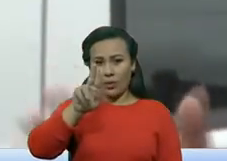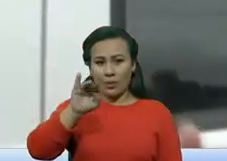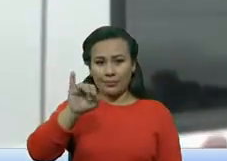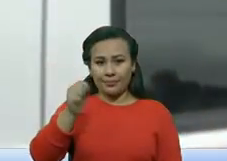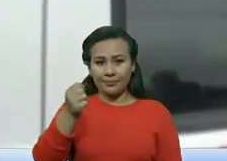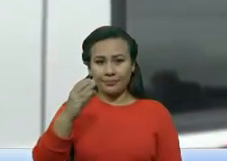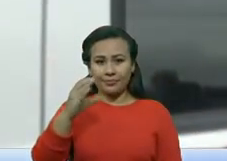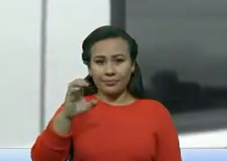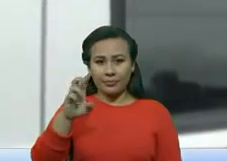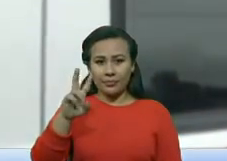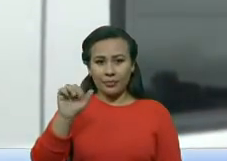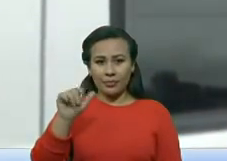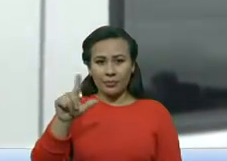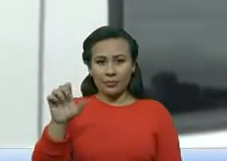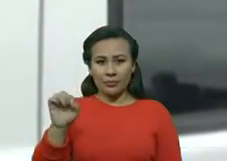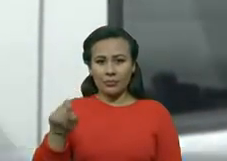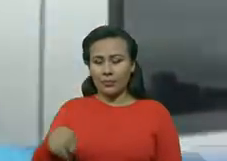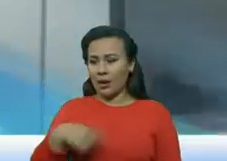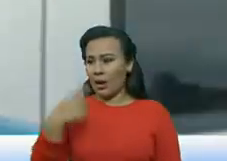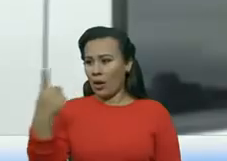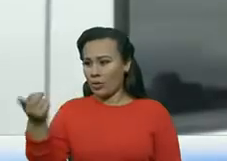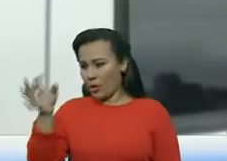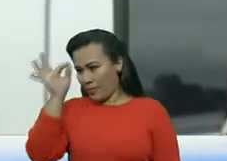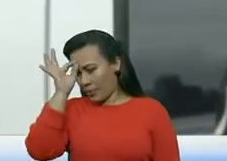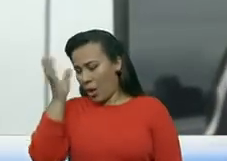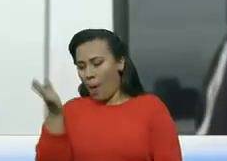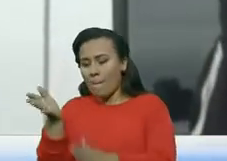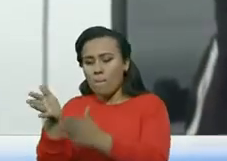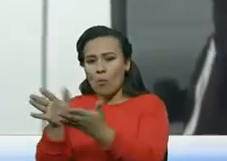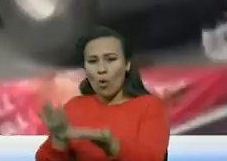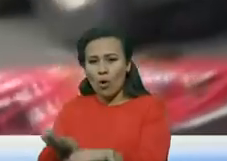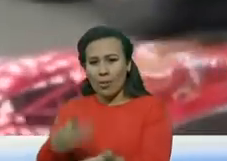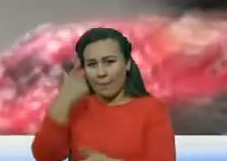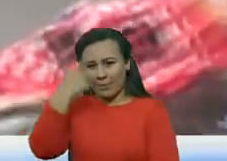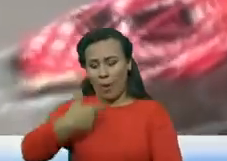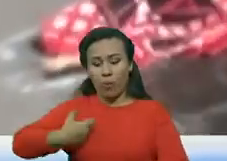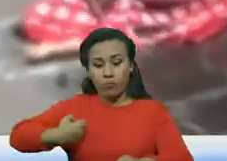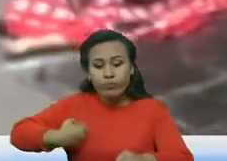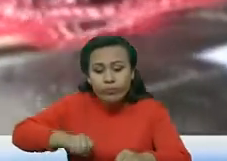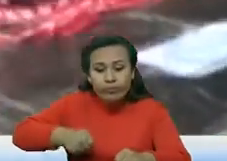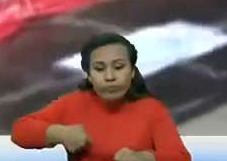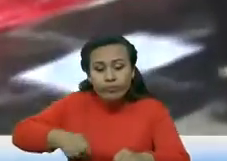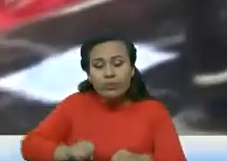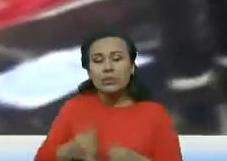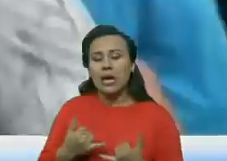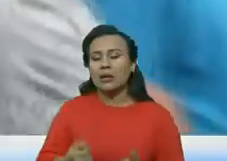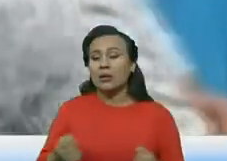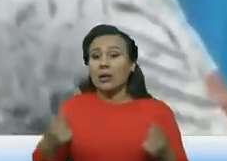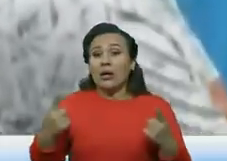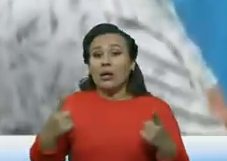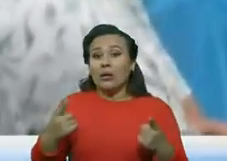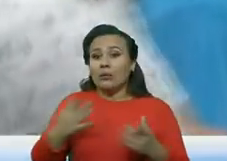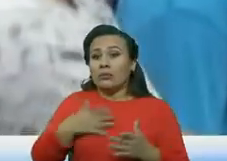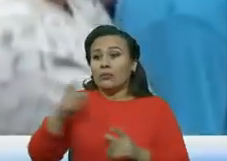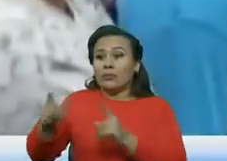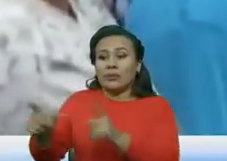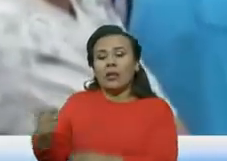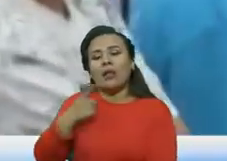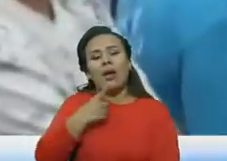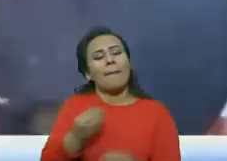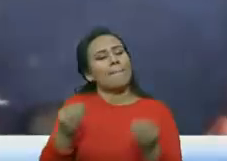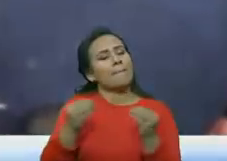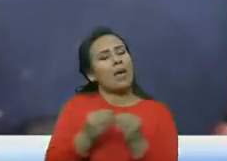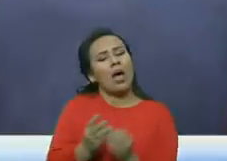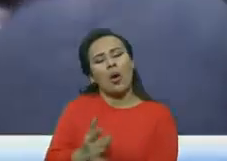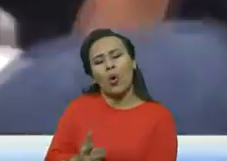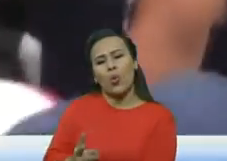pasó de ser herido a ser una persona fallecida. ¿El conductor? El conductor, sí. El hecho generó consternación entre los vecinos del lugar, que piden mayor